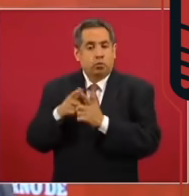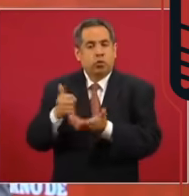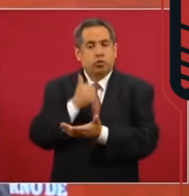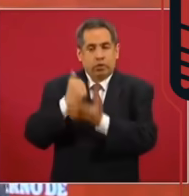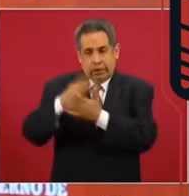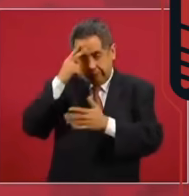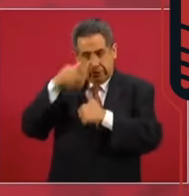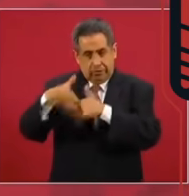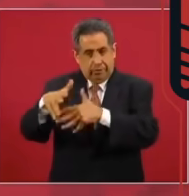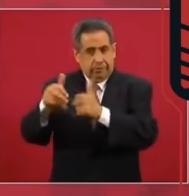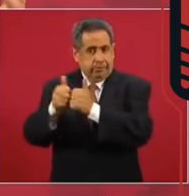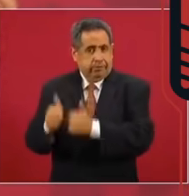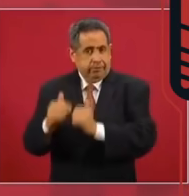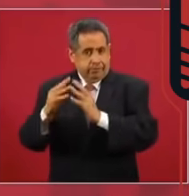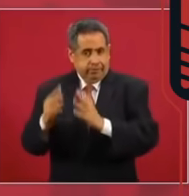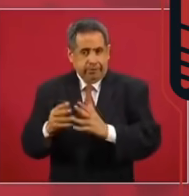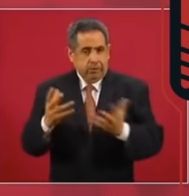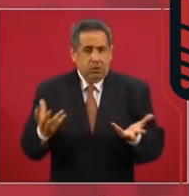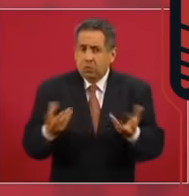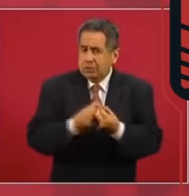también, porque